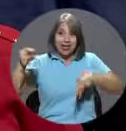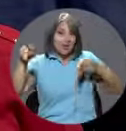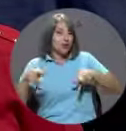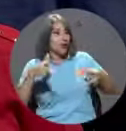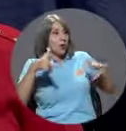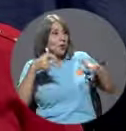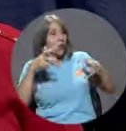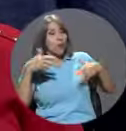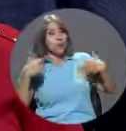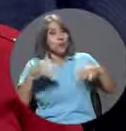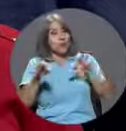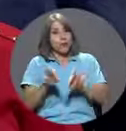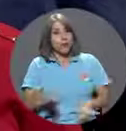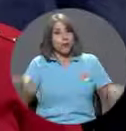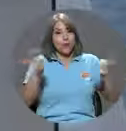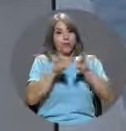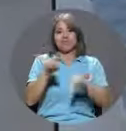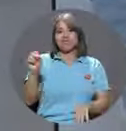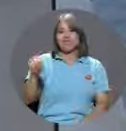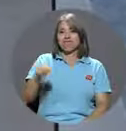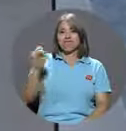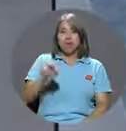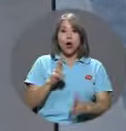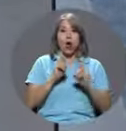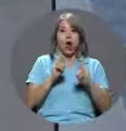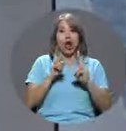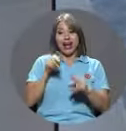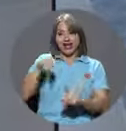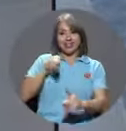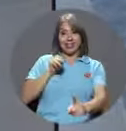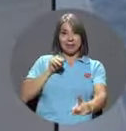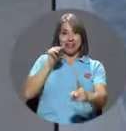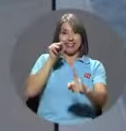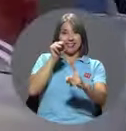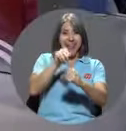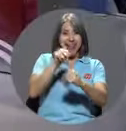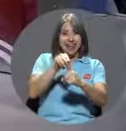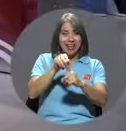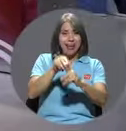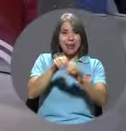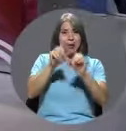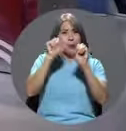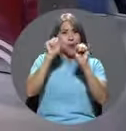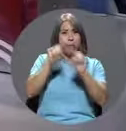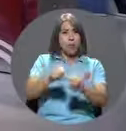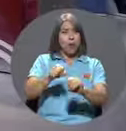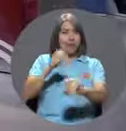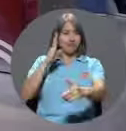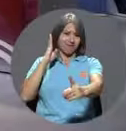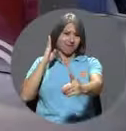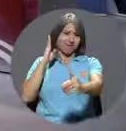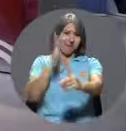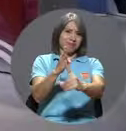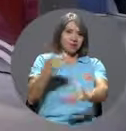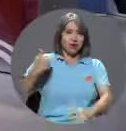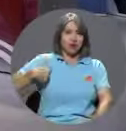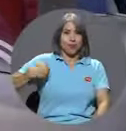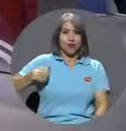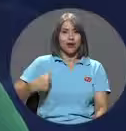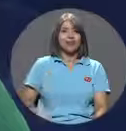buena disposición de escuchar, debe ser fundamental. Fundamental, y ojalá este mensaje llegara todavía más directamente